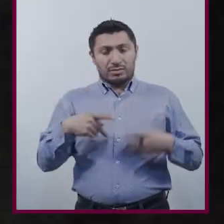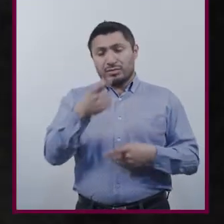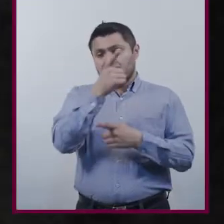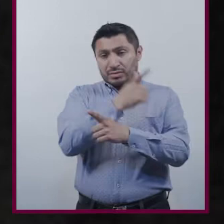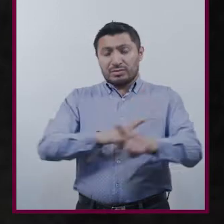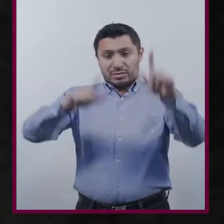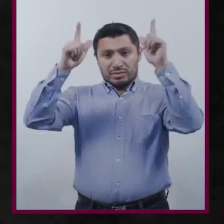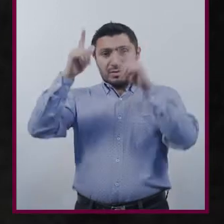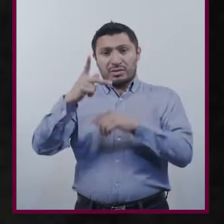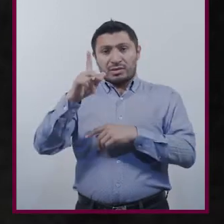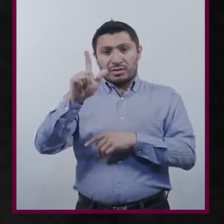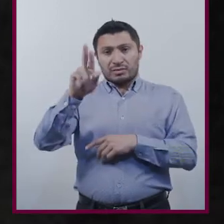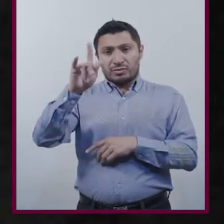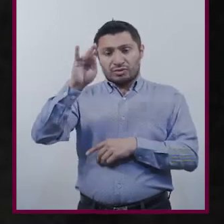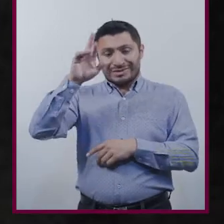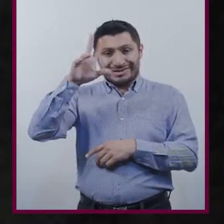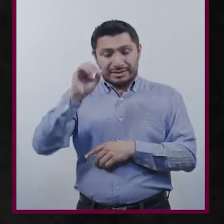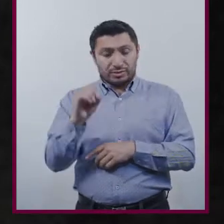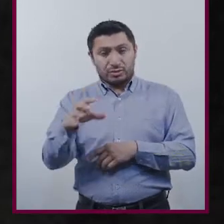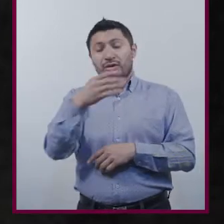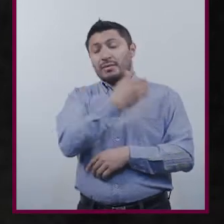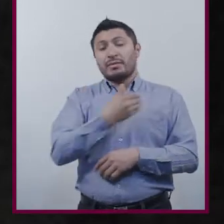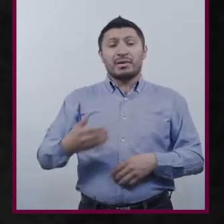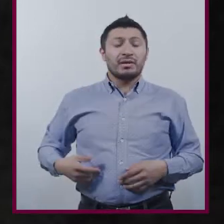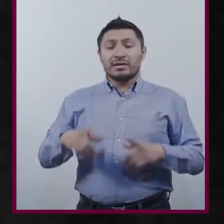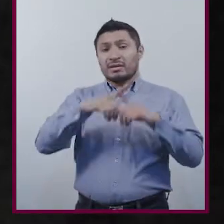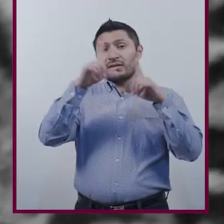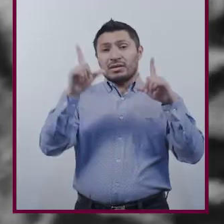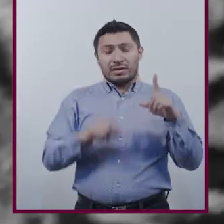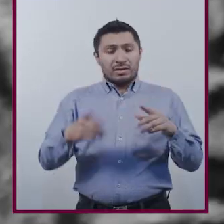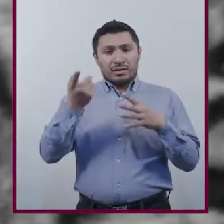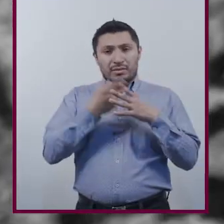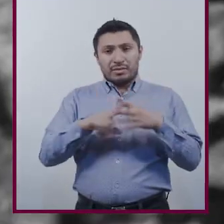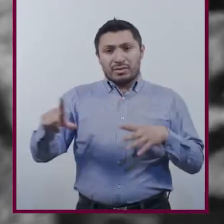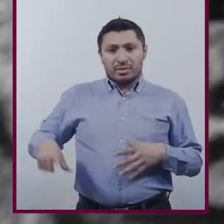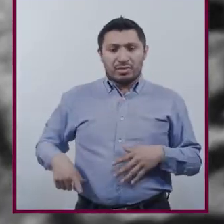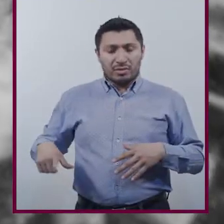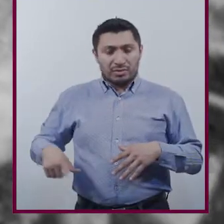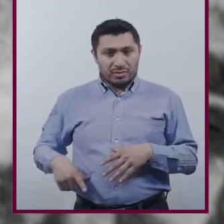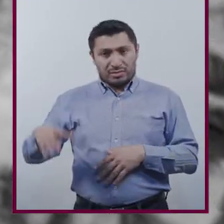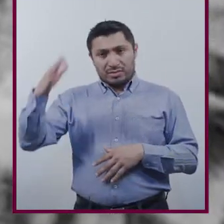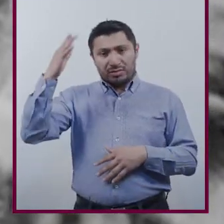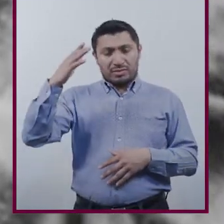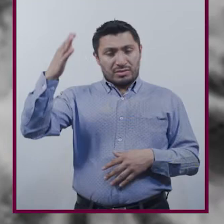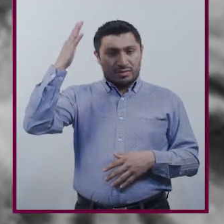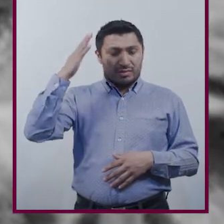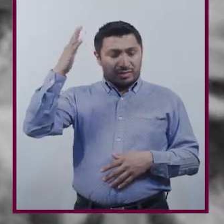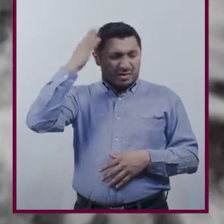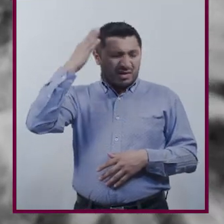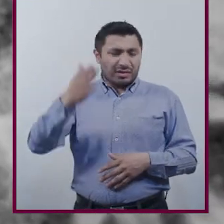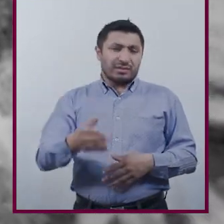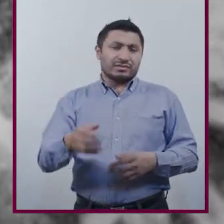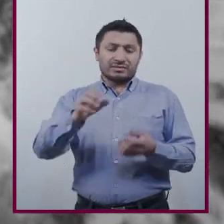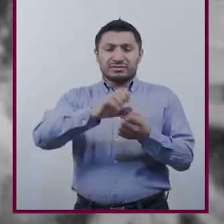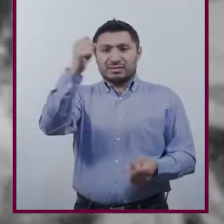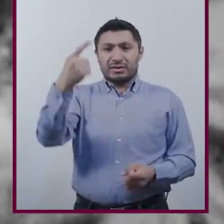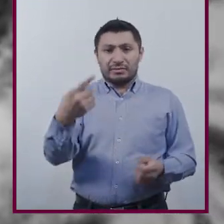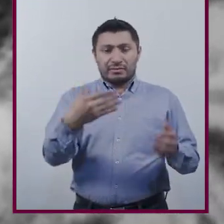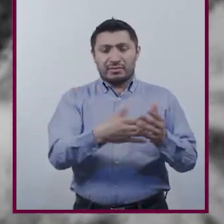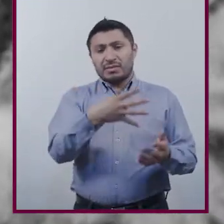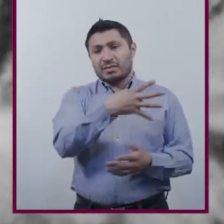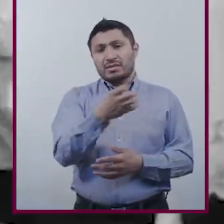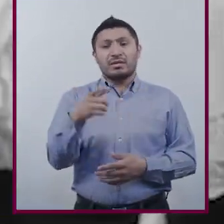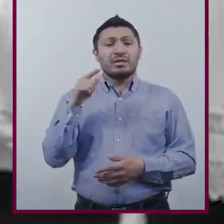Elías Calles tomó la presidencia de la República e inició un gobierno regido por la Carta Magna de